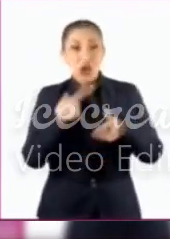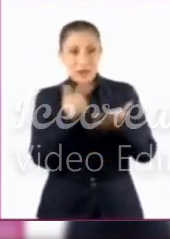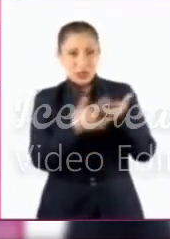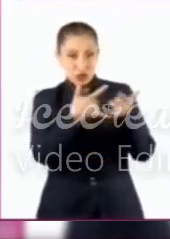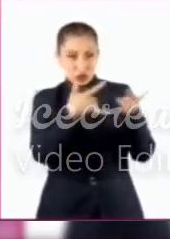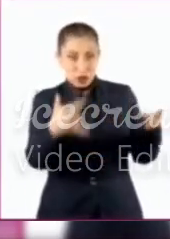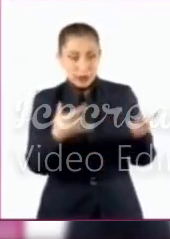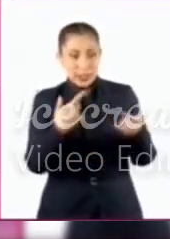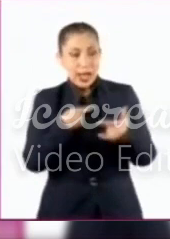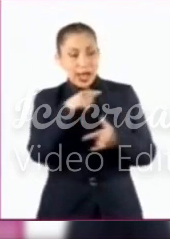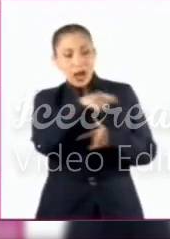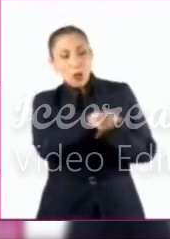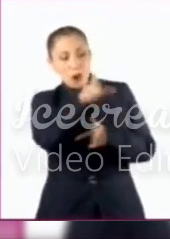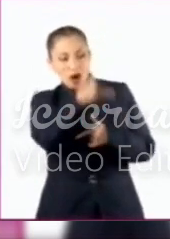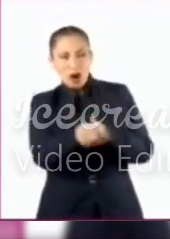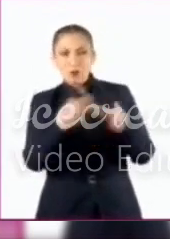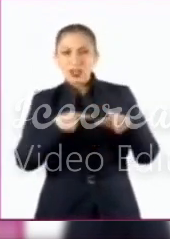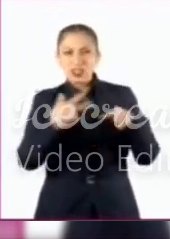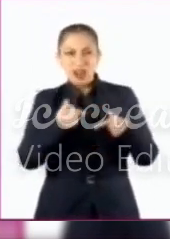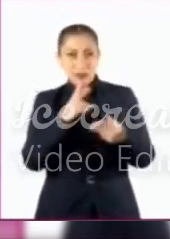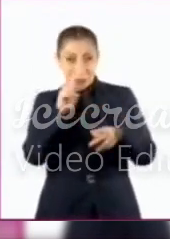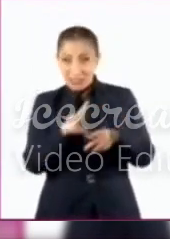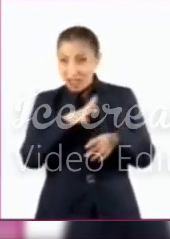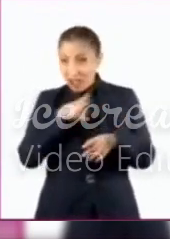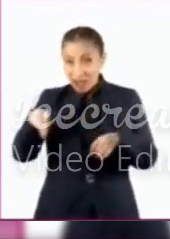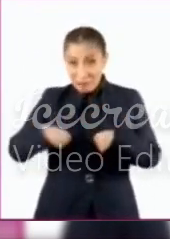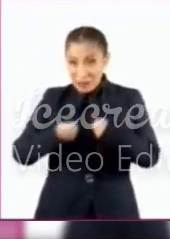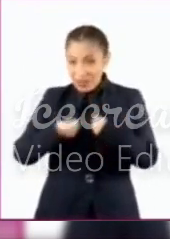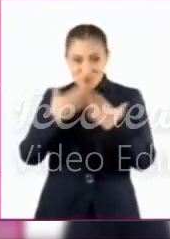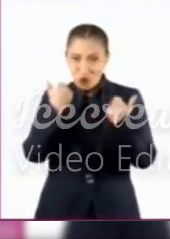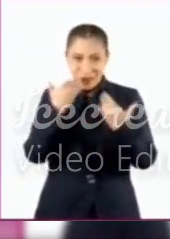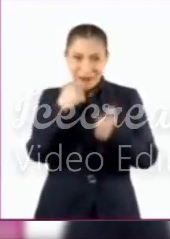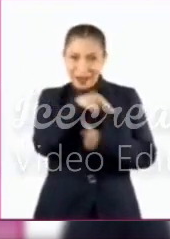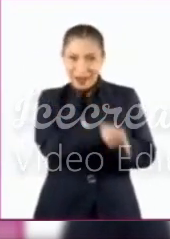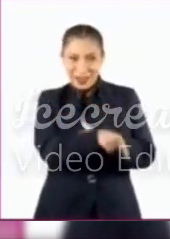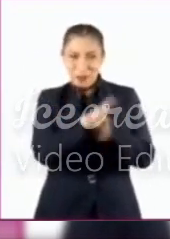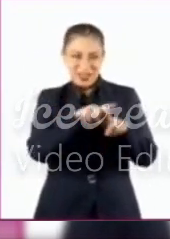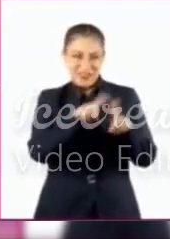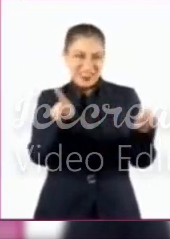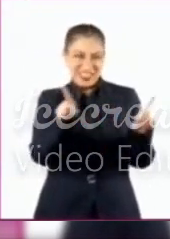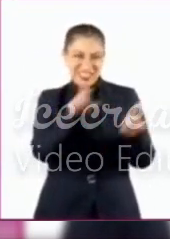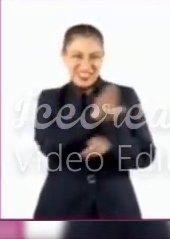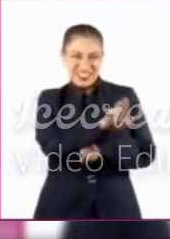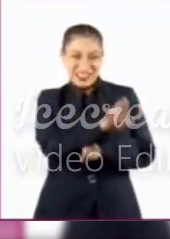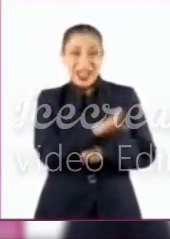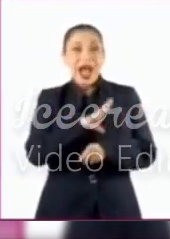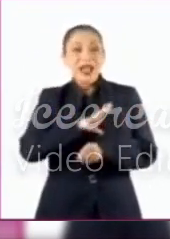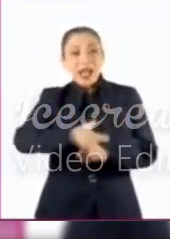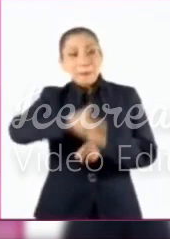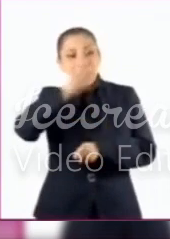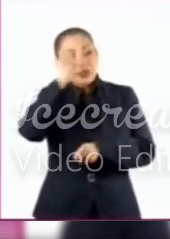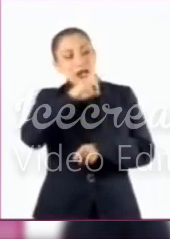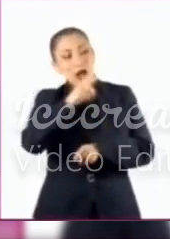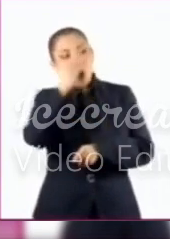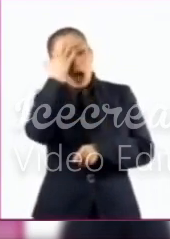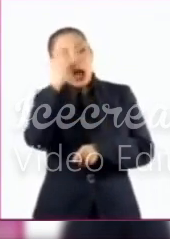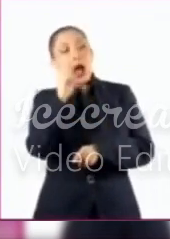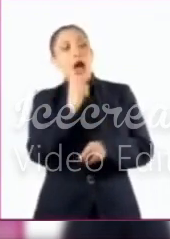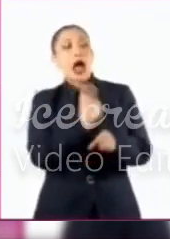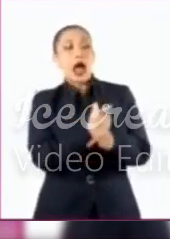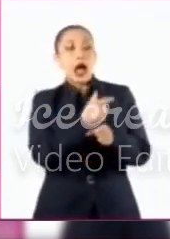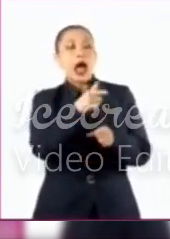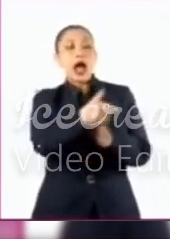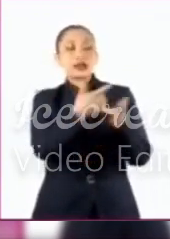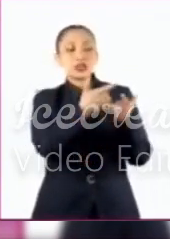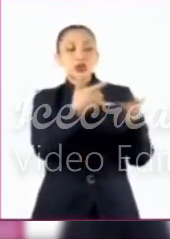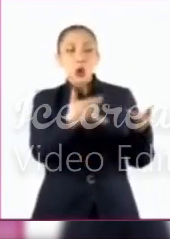Personajes, seres y objetos mágicos o irreales representativos del mundo real. Hay un aprendizaje y reconocimiento de nuestra vida